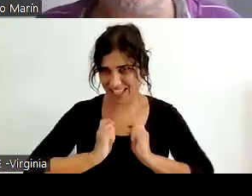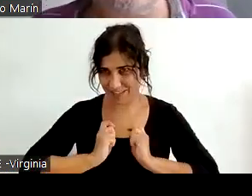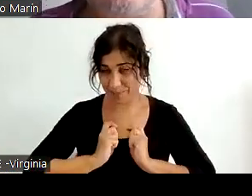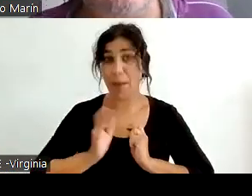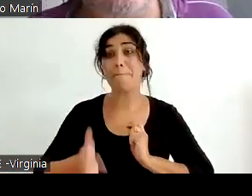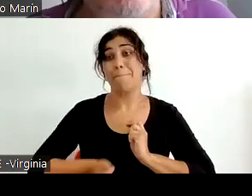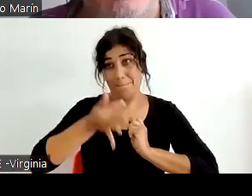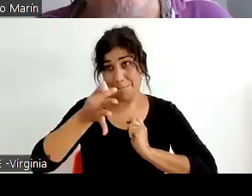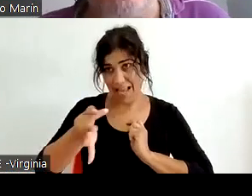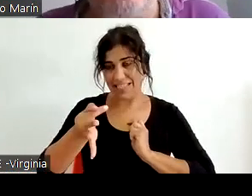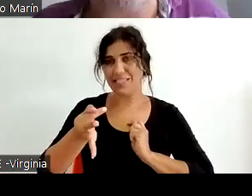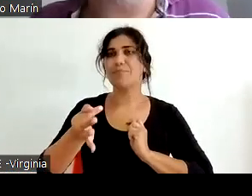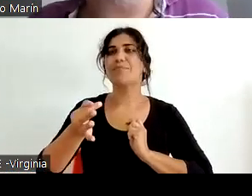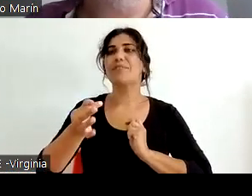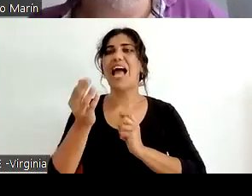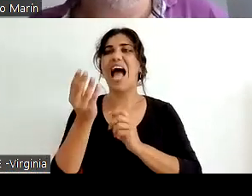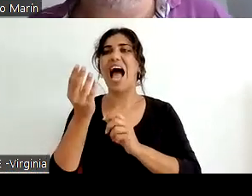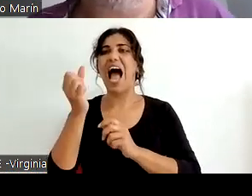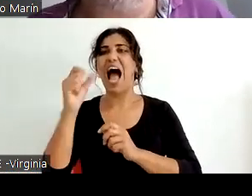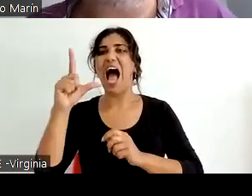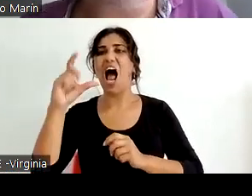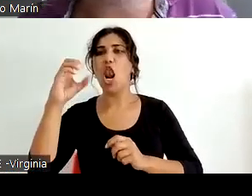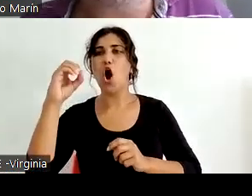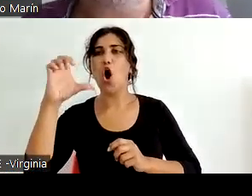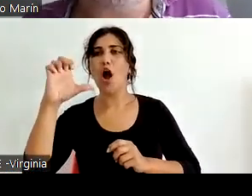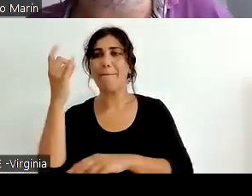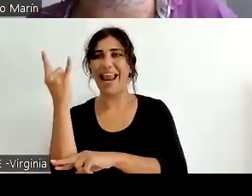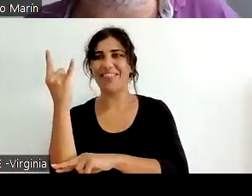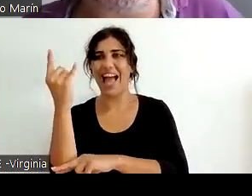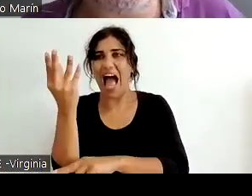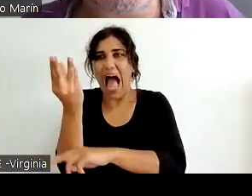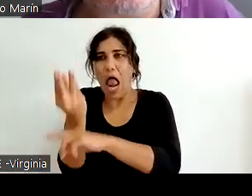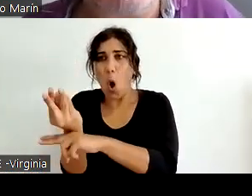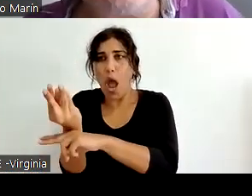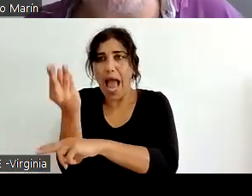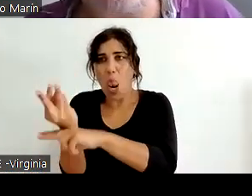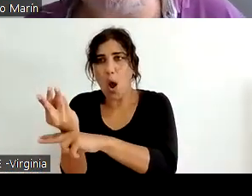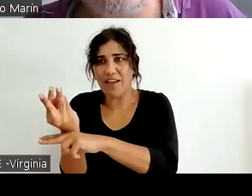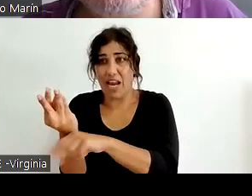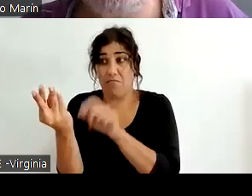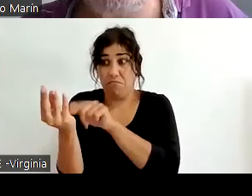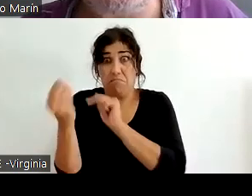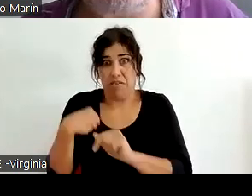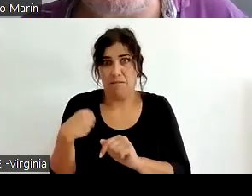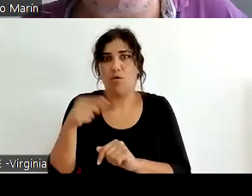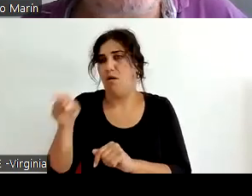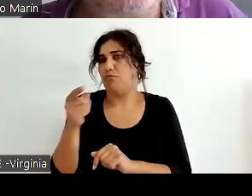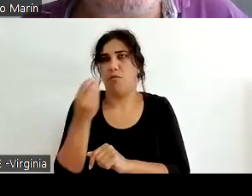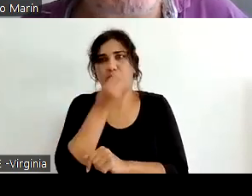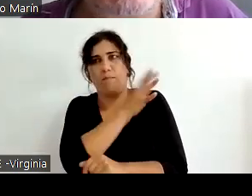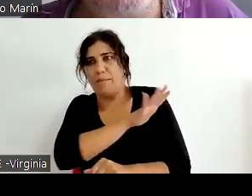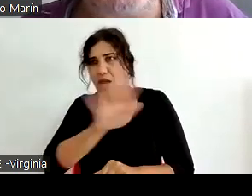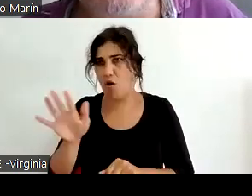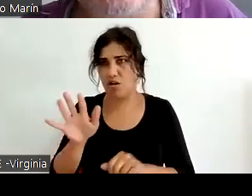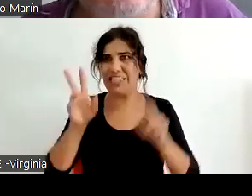bondades del gel de aloe vera. Por lo tanto, em, es un producto inmejorable para todo el